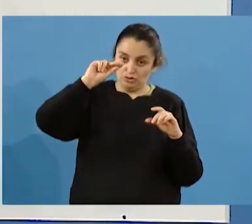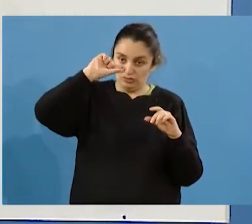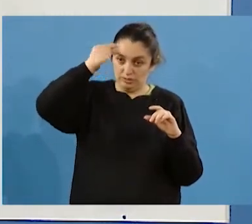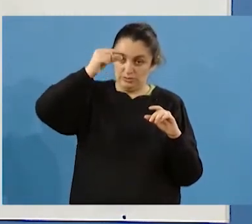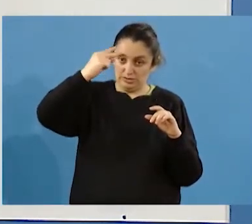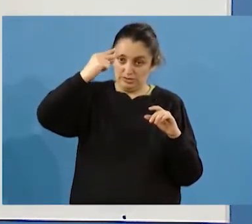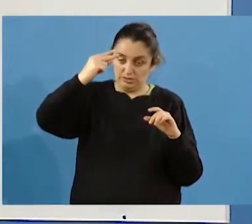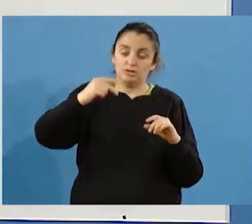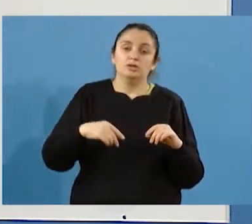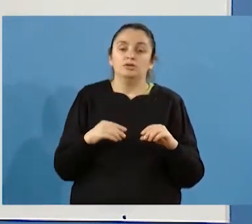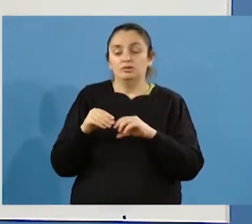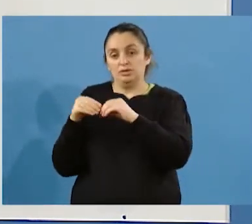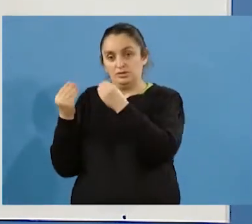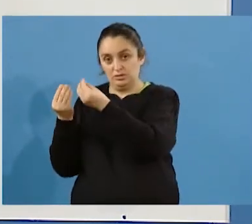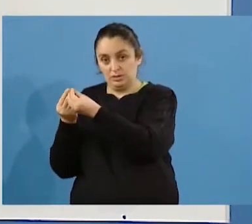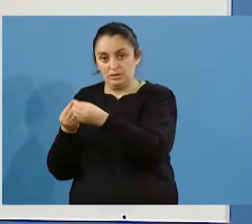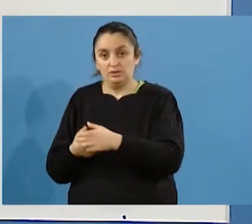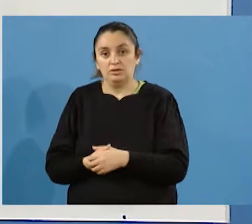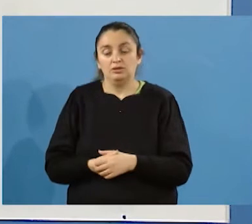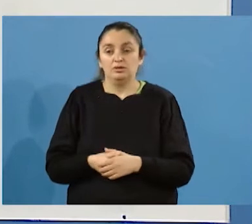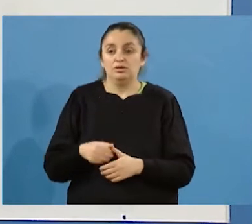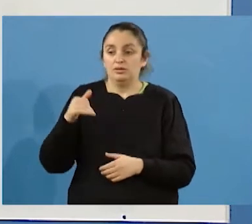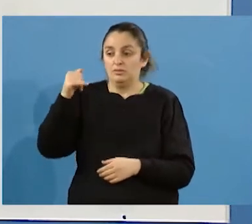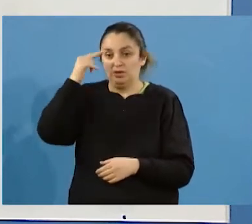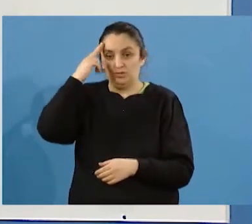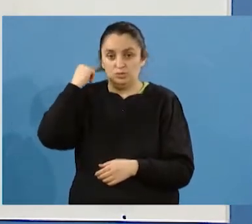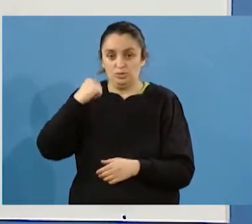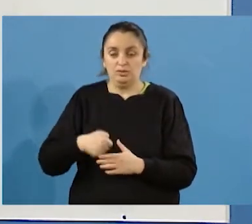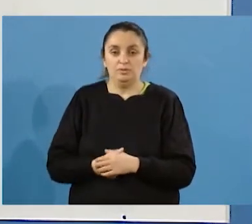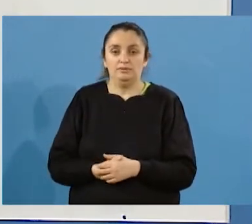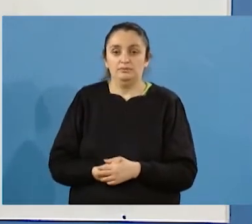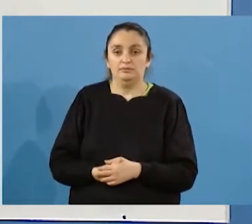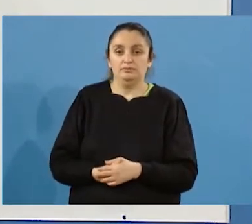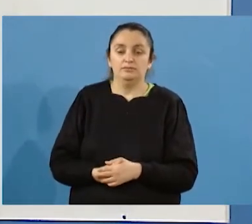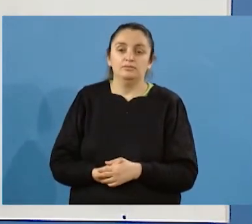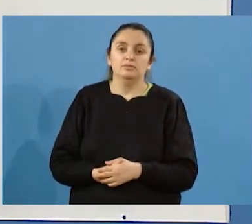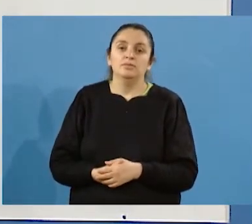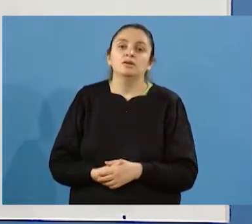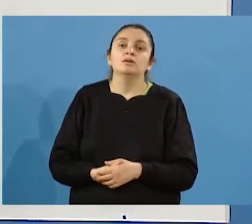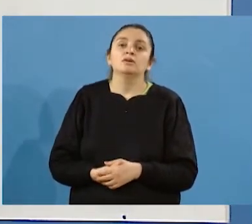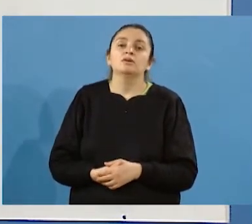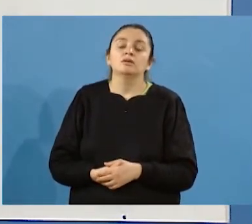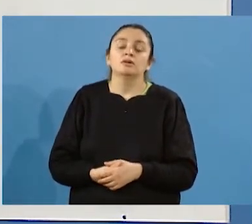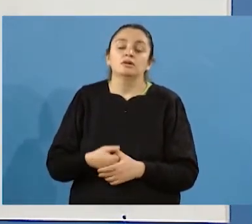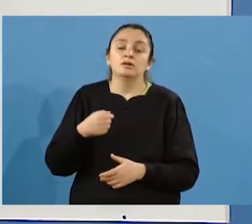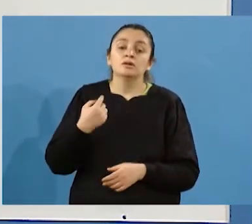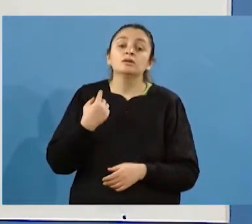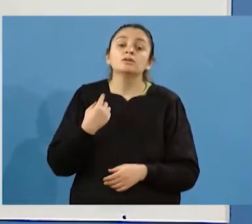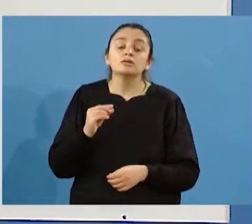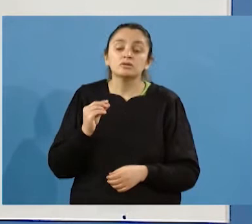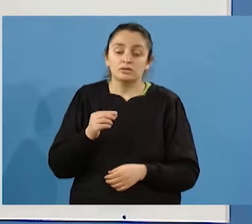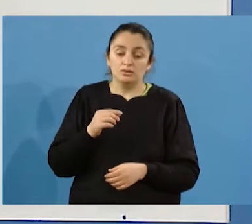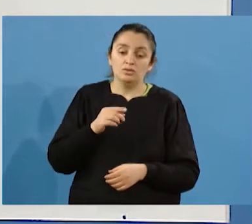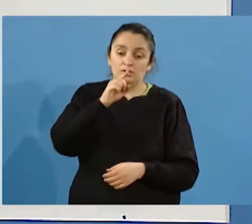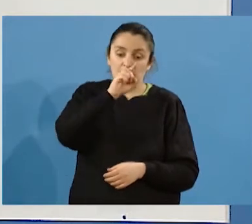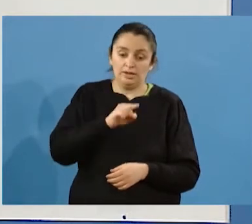y el resultado es menos 9 entonces tengo que sacar la raíz de índice